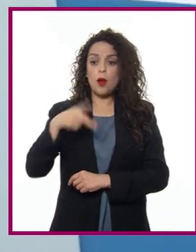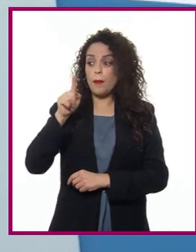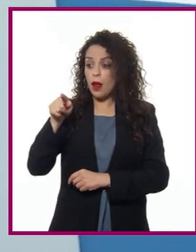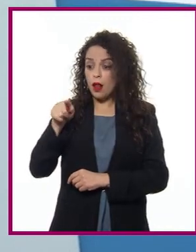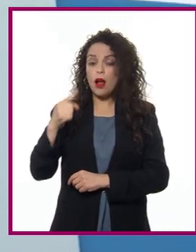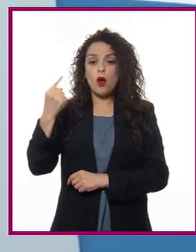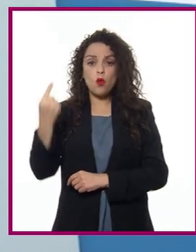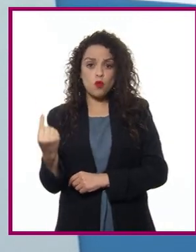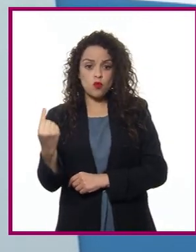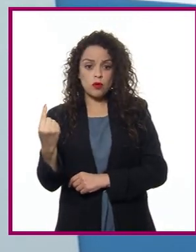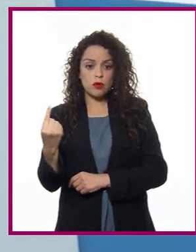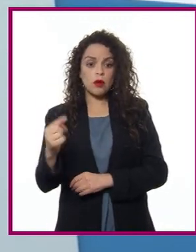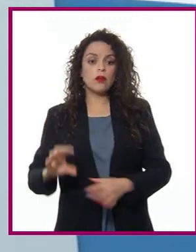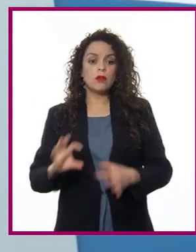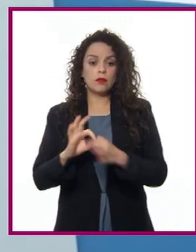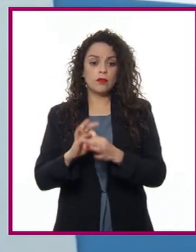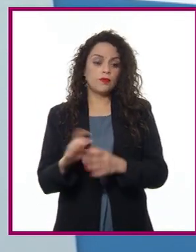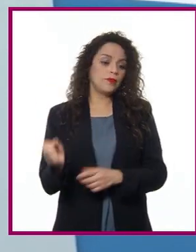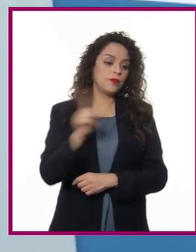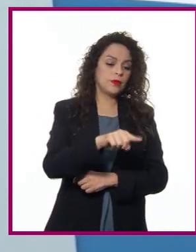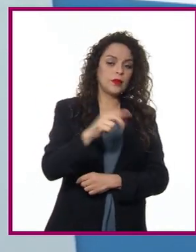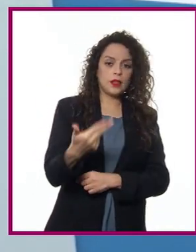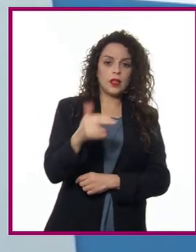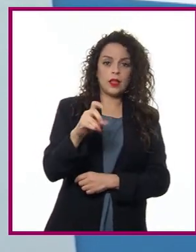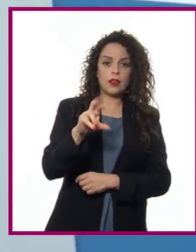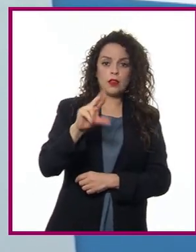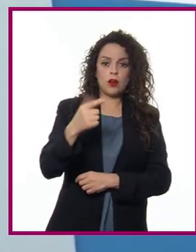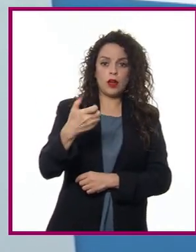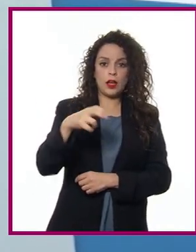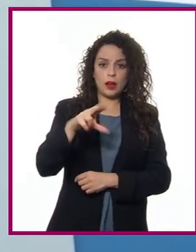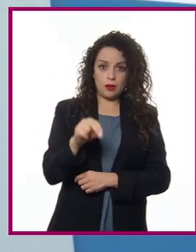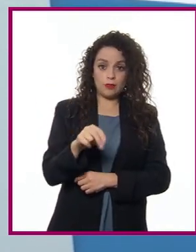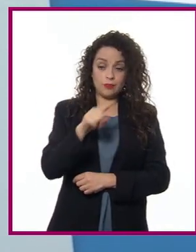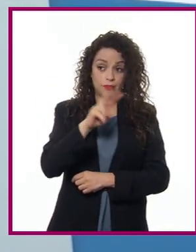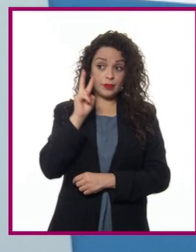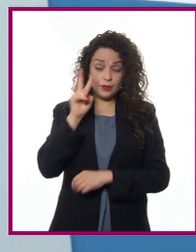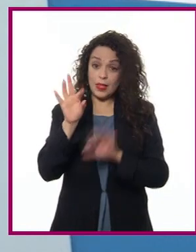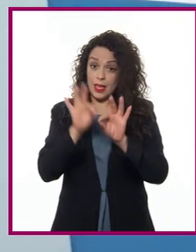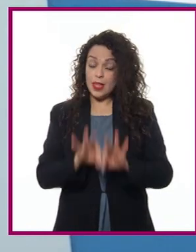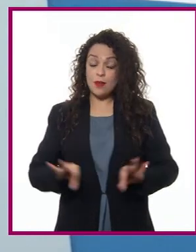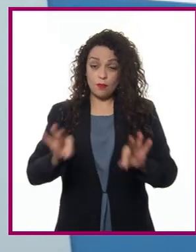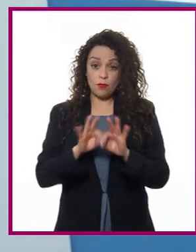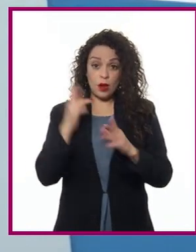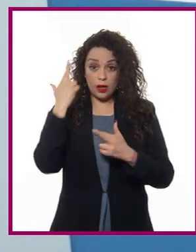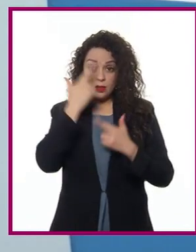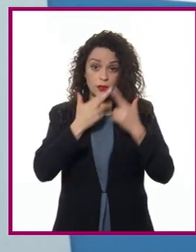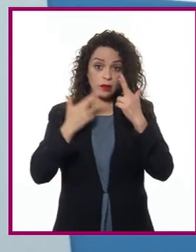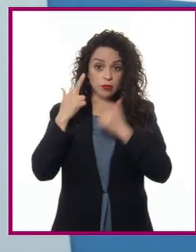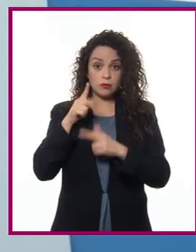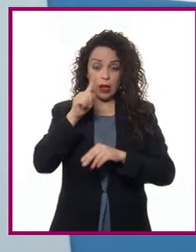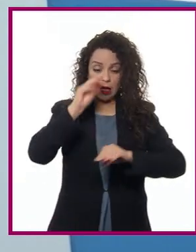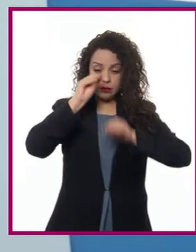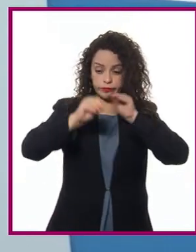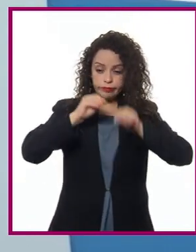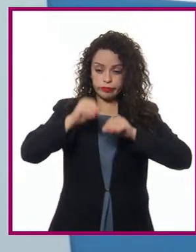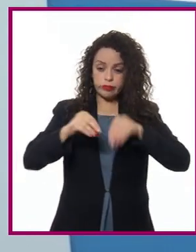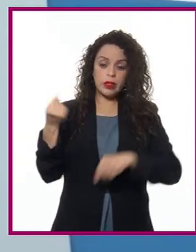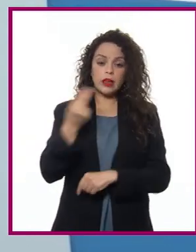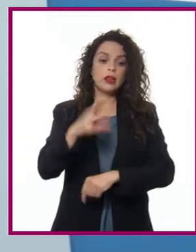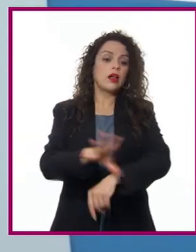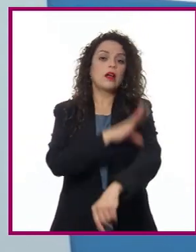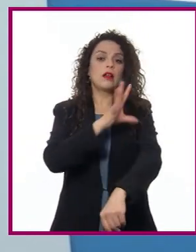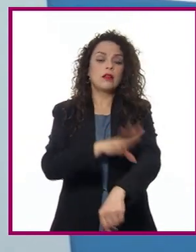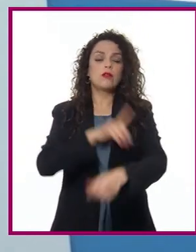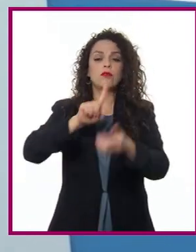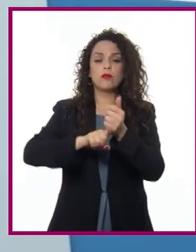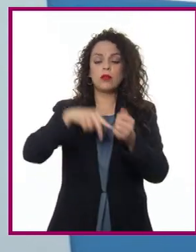que corresponde a la valencia del hidrógeno. Es importante verificar que el compuesto debe de ser eléctricamente